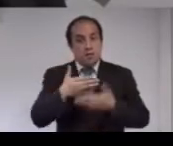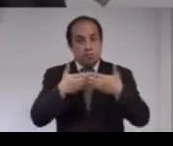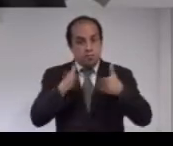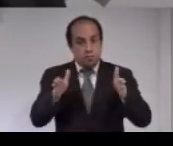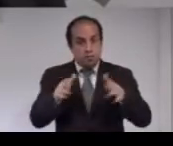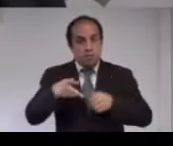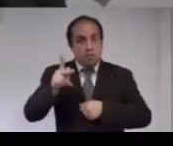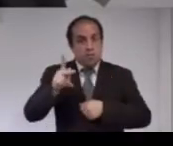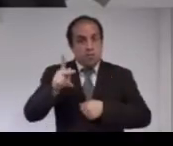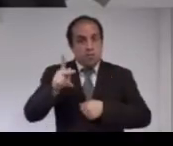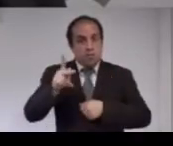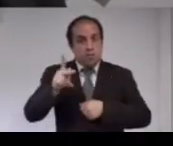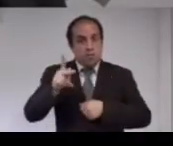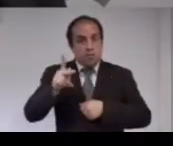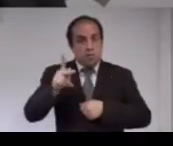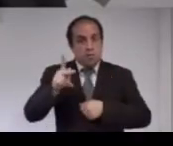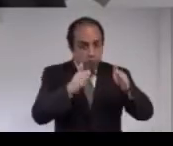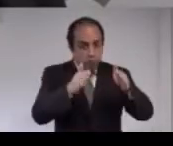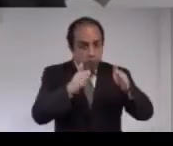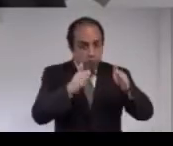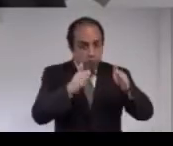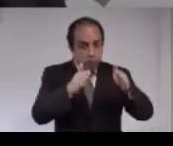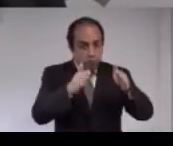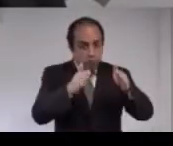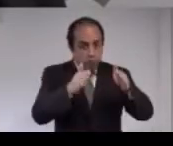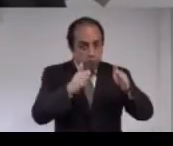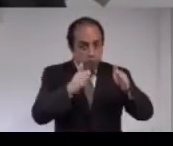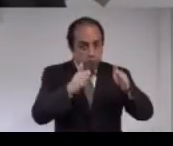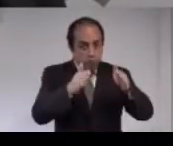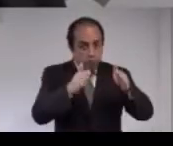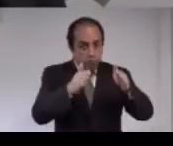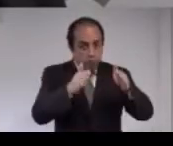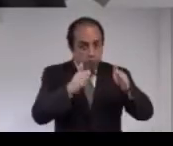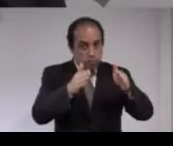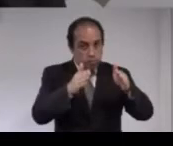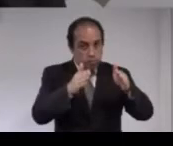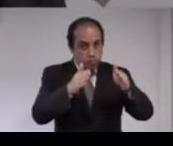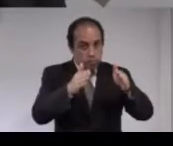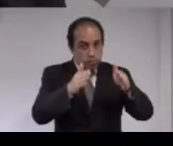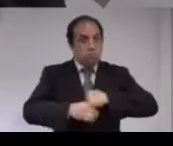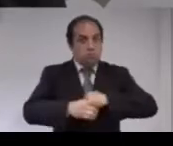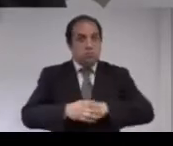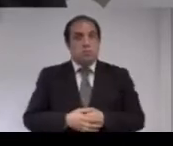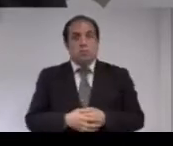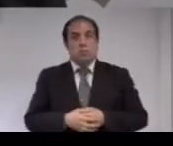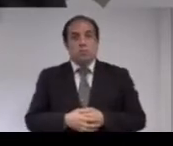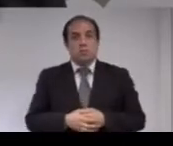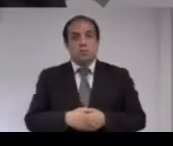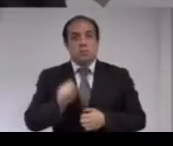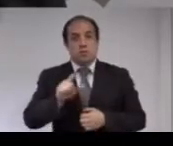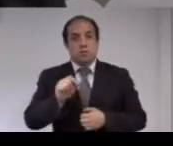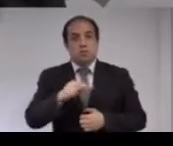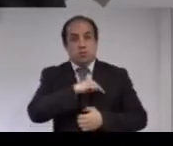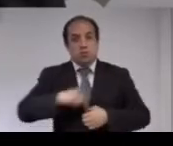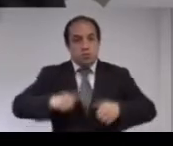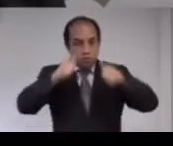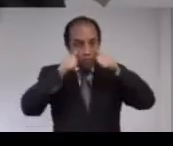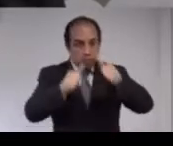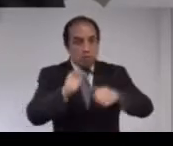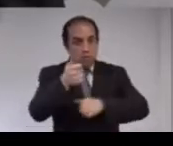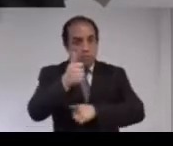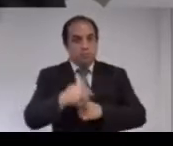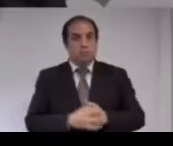en principio estamos refiriéndonos muy concretamente a quienes ya por sí mismos han tenido un daño, han tenido lesiones, y es a los que les vamos a tomar las